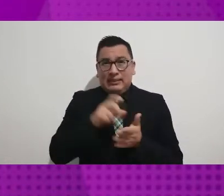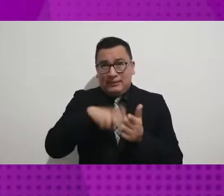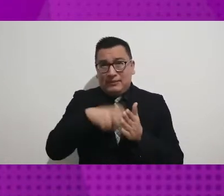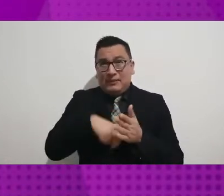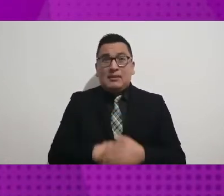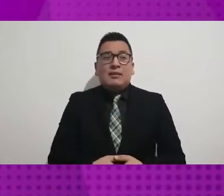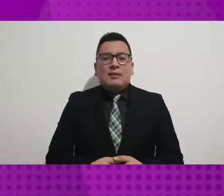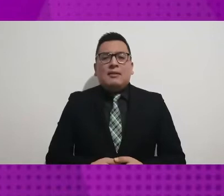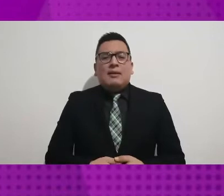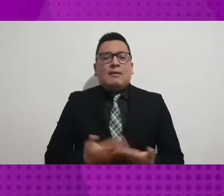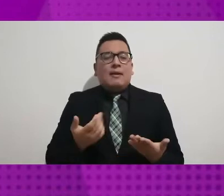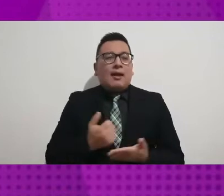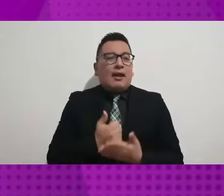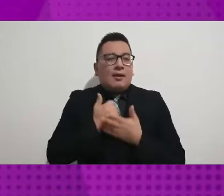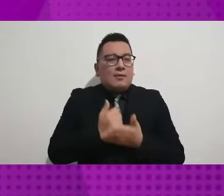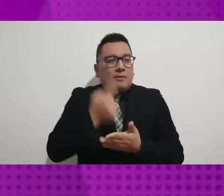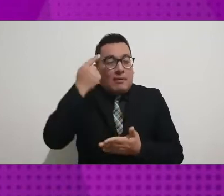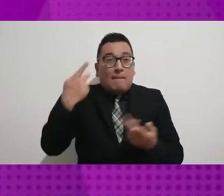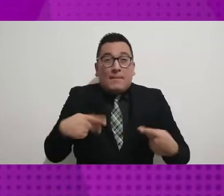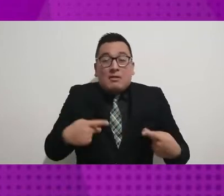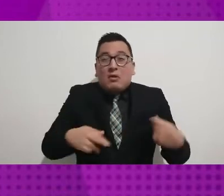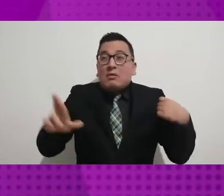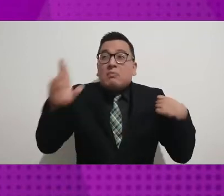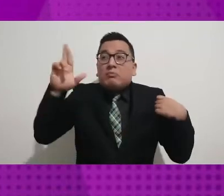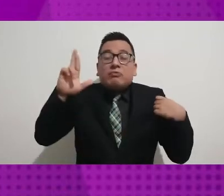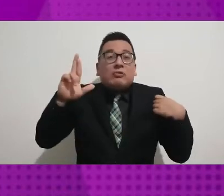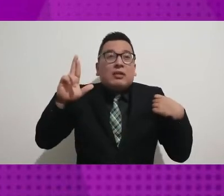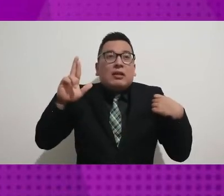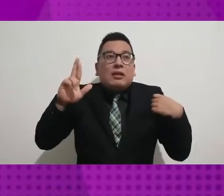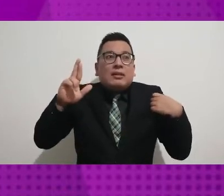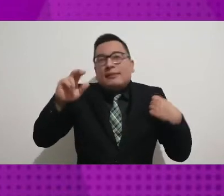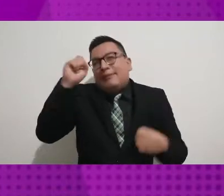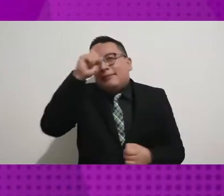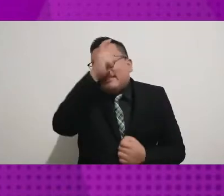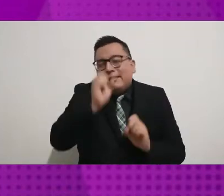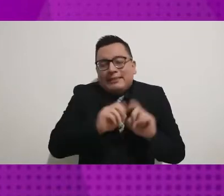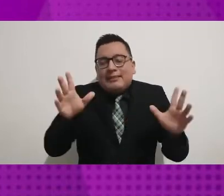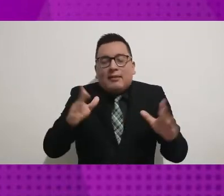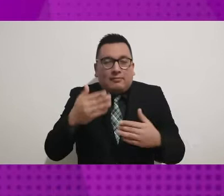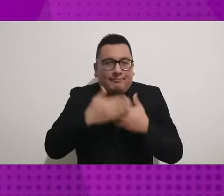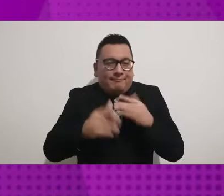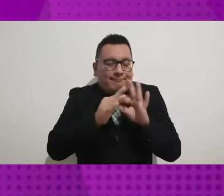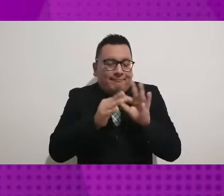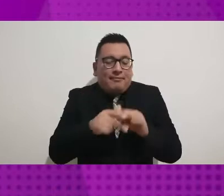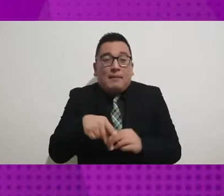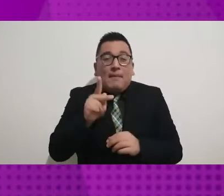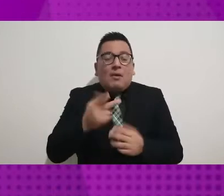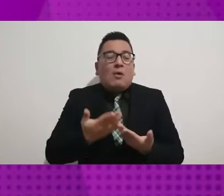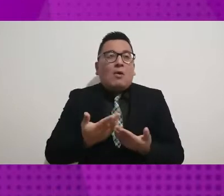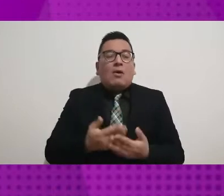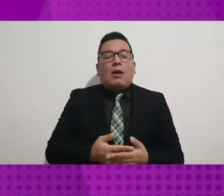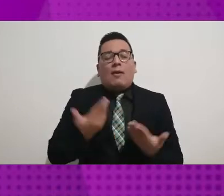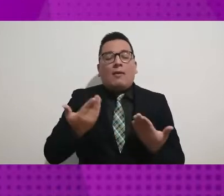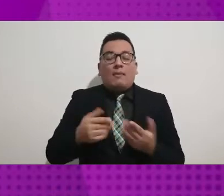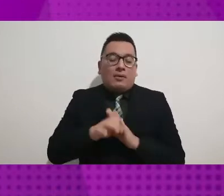de ser también difícil, ya lo comentaremos algunos detalles, pero por lo menos la barrera de que solo sea por un partido político ya